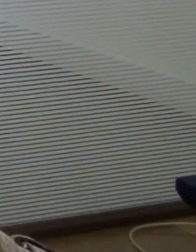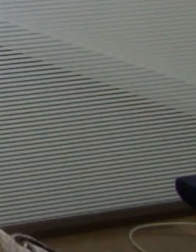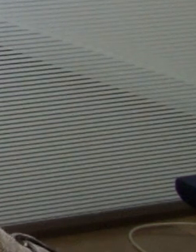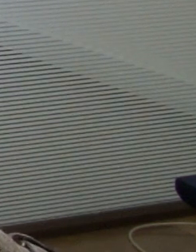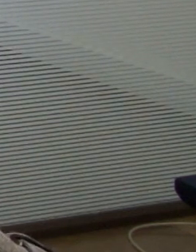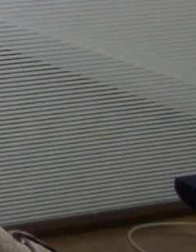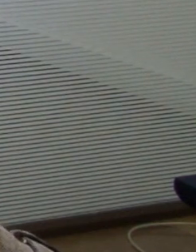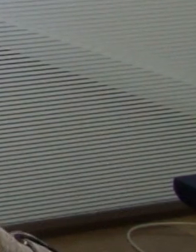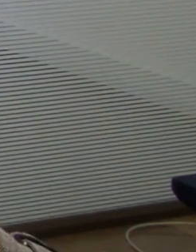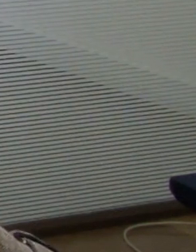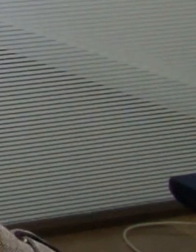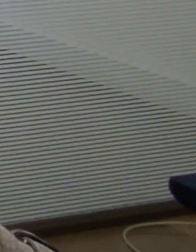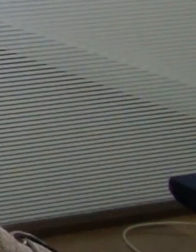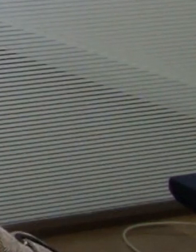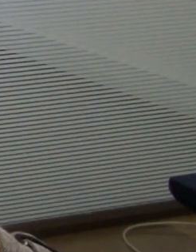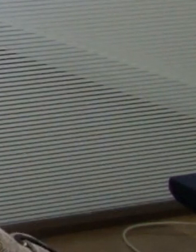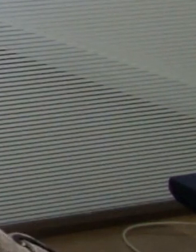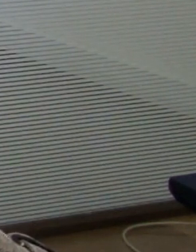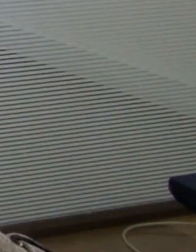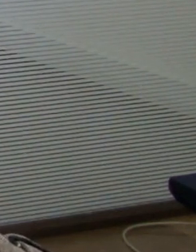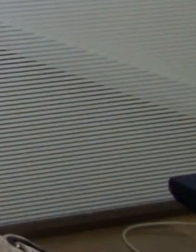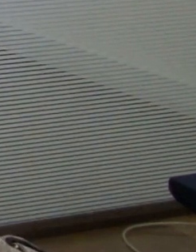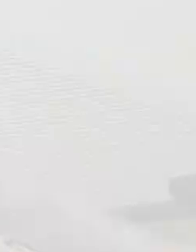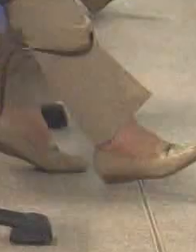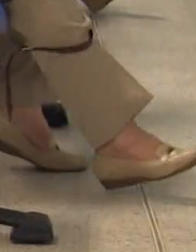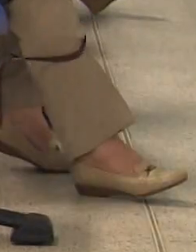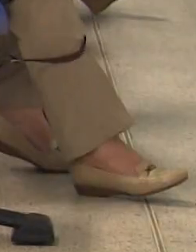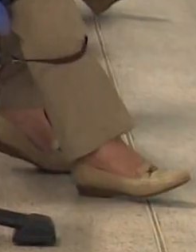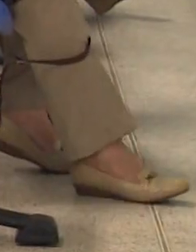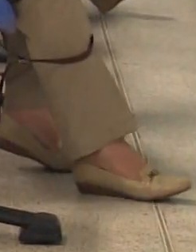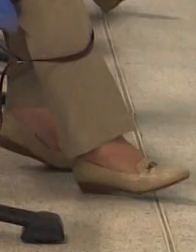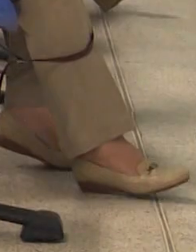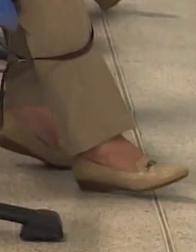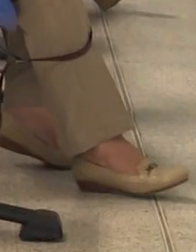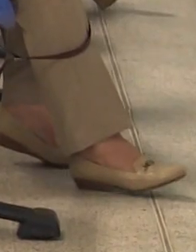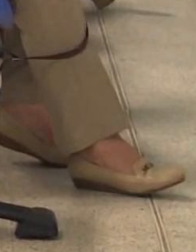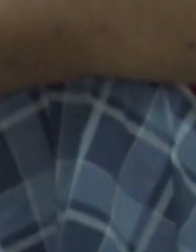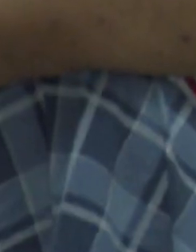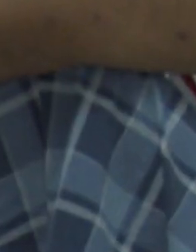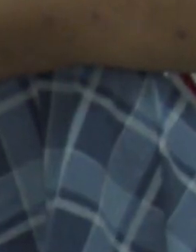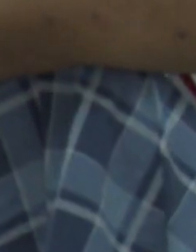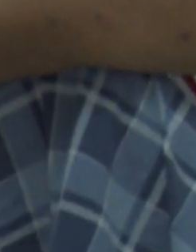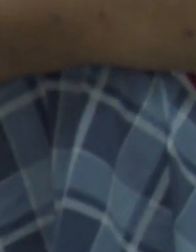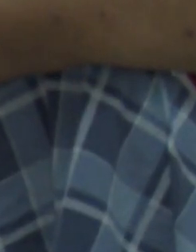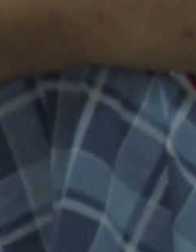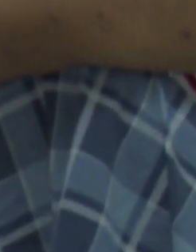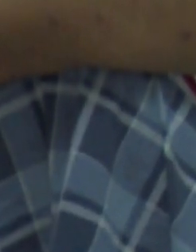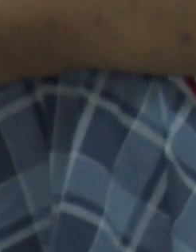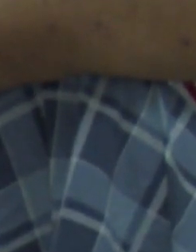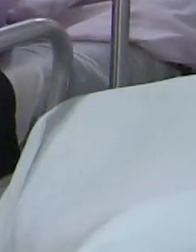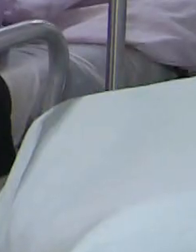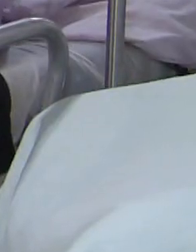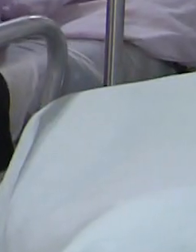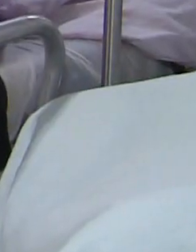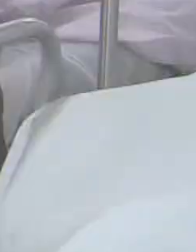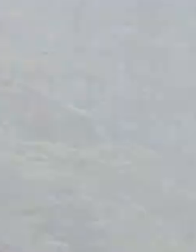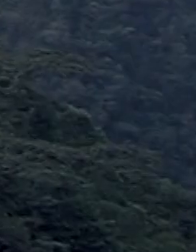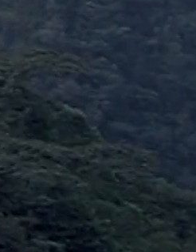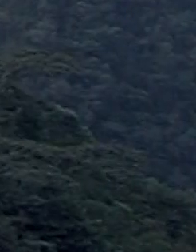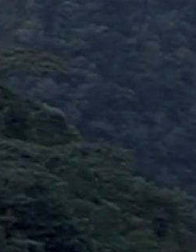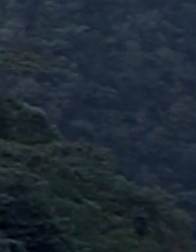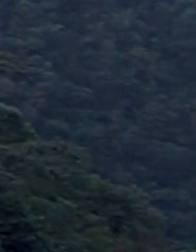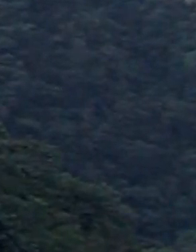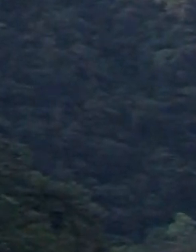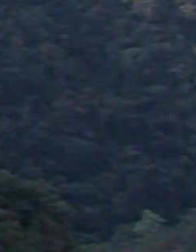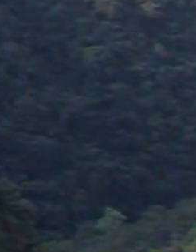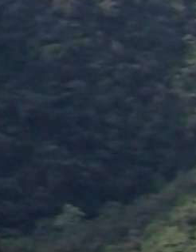gran sentido de pertenencia para todos los colombianos. Además, hablaremos del control fiscal al sector de la salud,